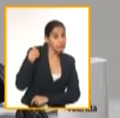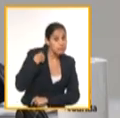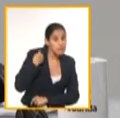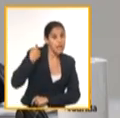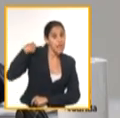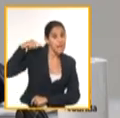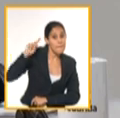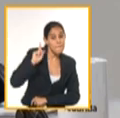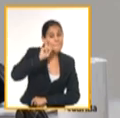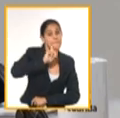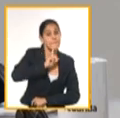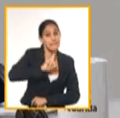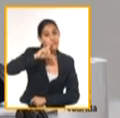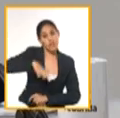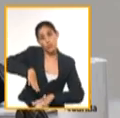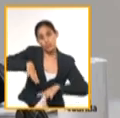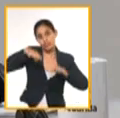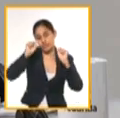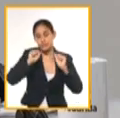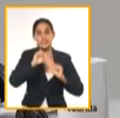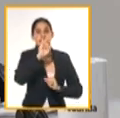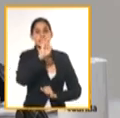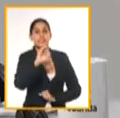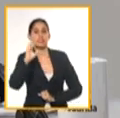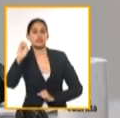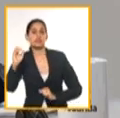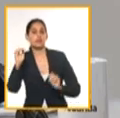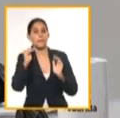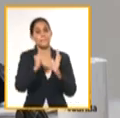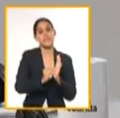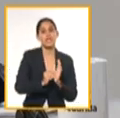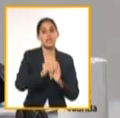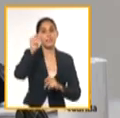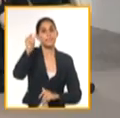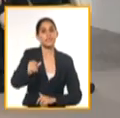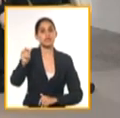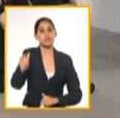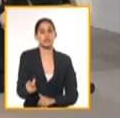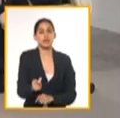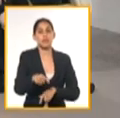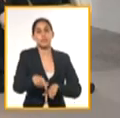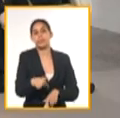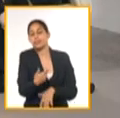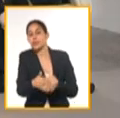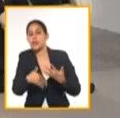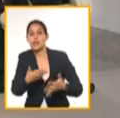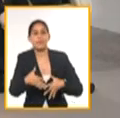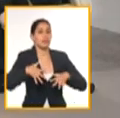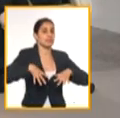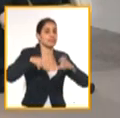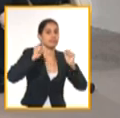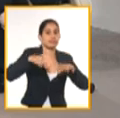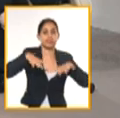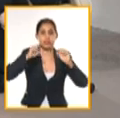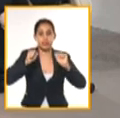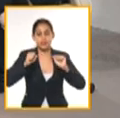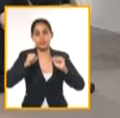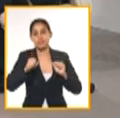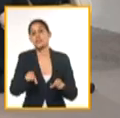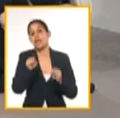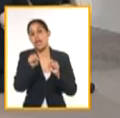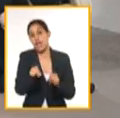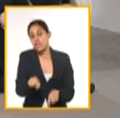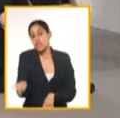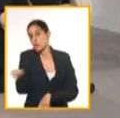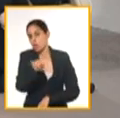de 700.000 habitantes diarios por falta de electricidad. ¿Y se había bajado la producción? Venía bajando. Ahí se produce el